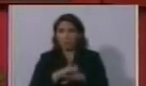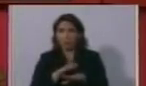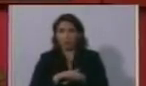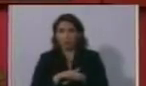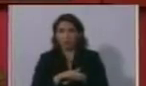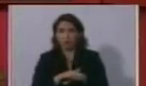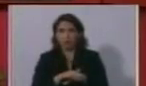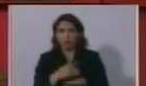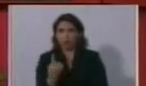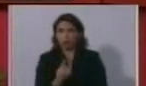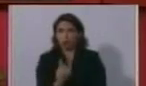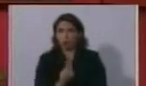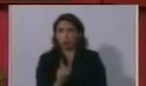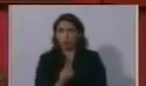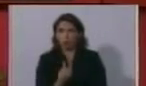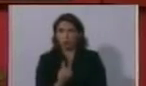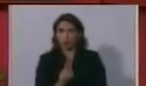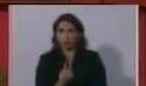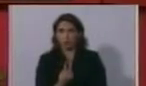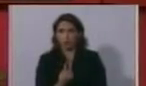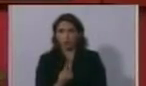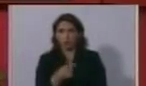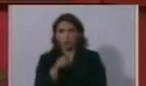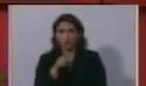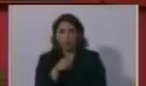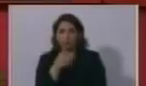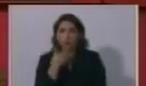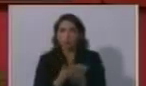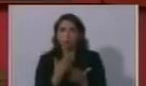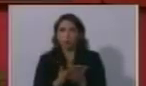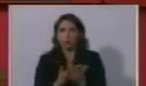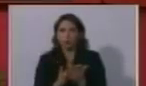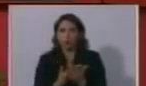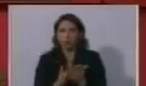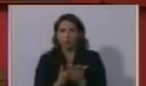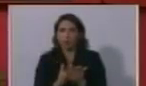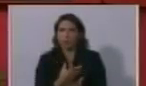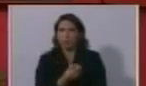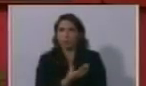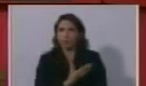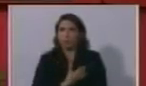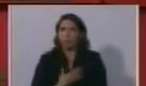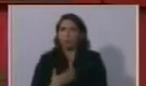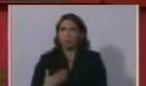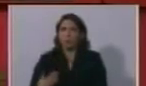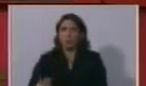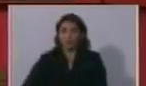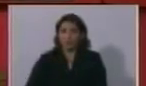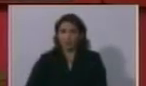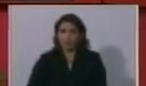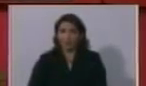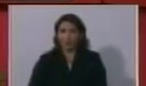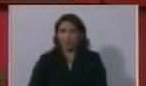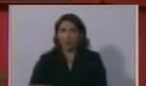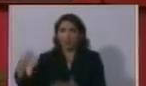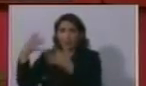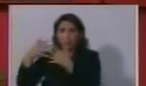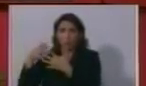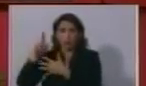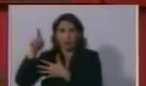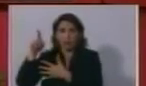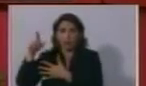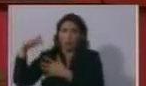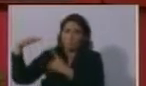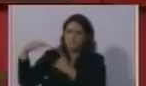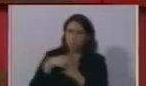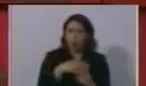solo. Esa decisión o esa propuesta del presidente Trump de invadir Venezuela. Eso tiene origen en